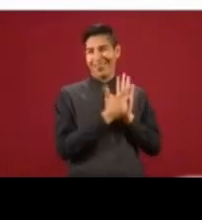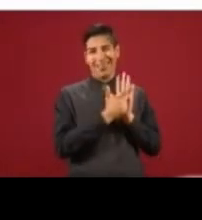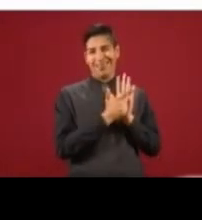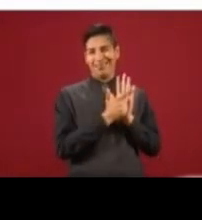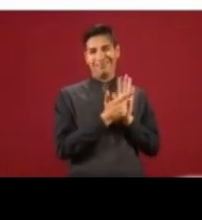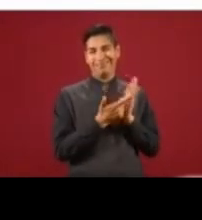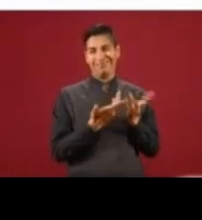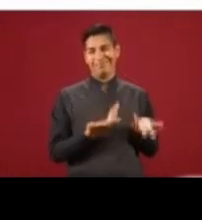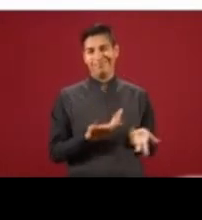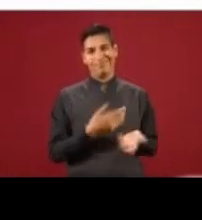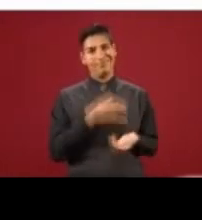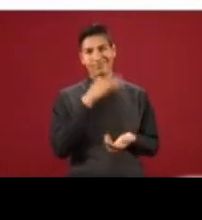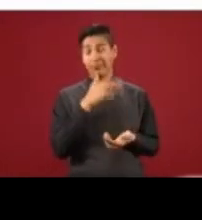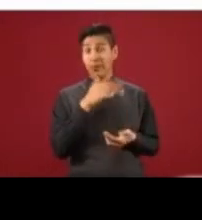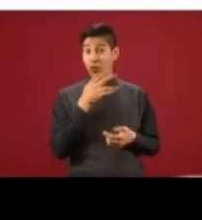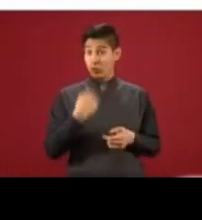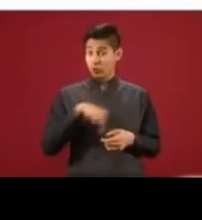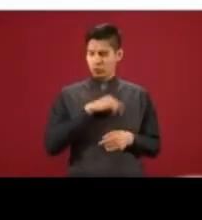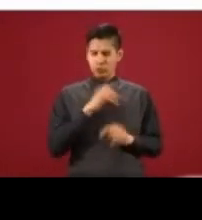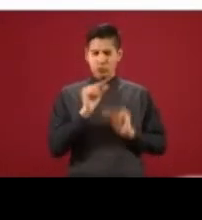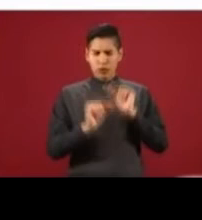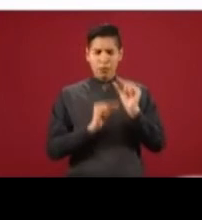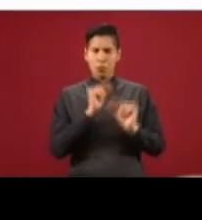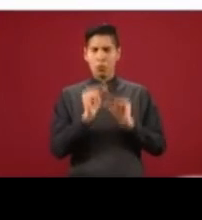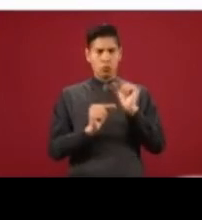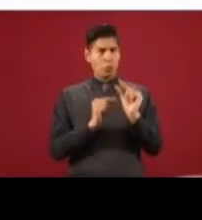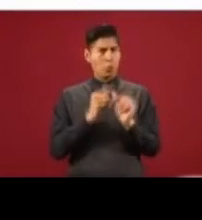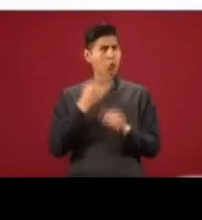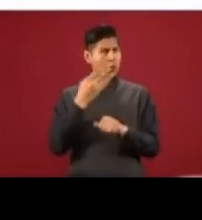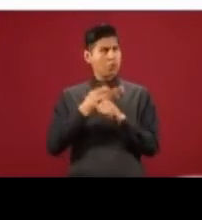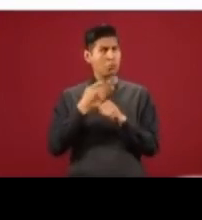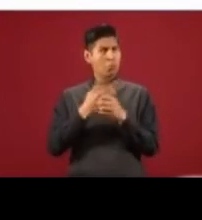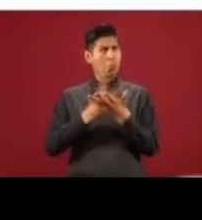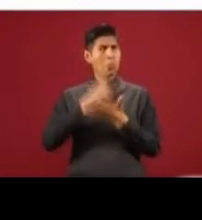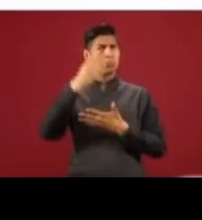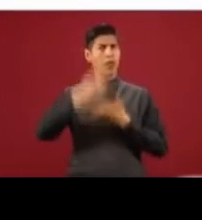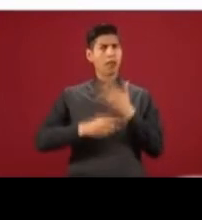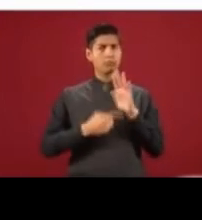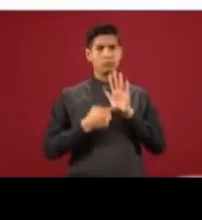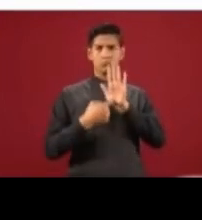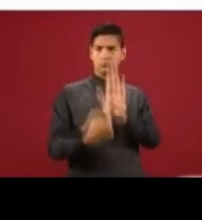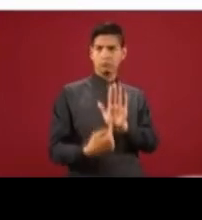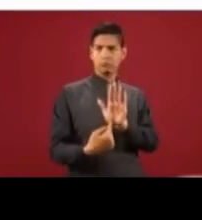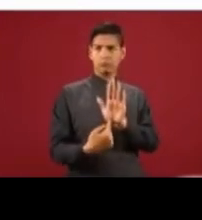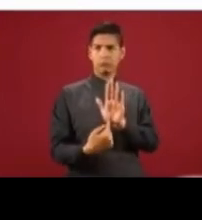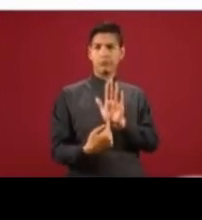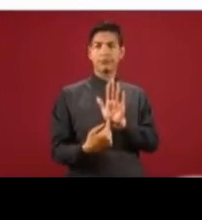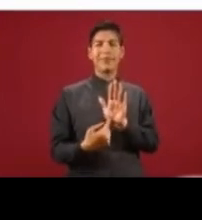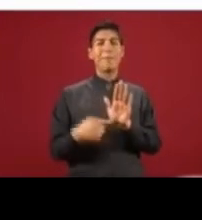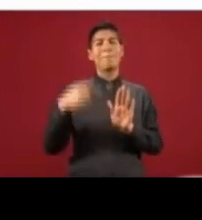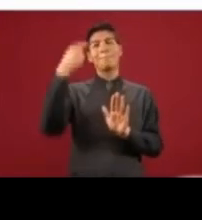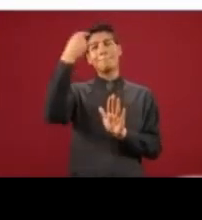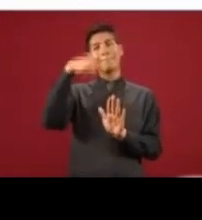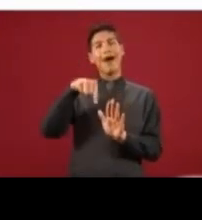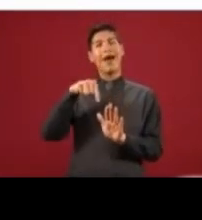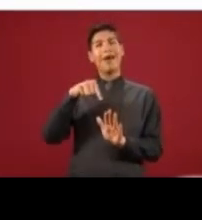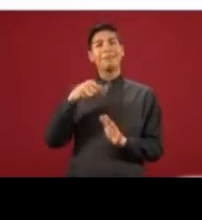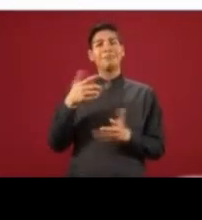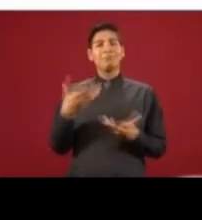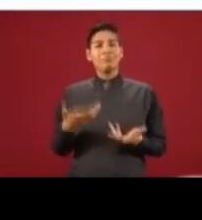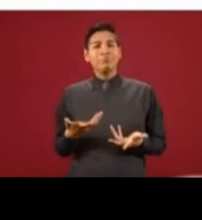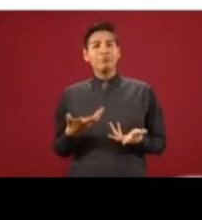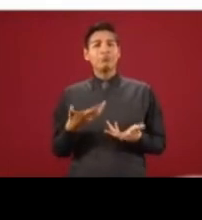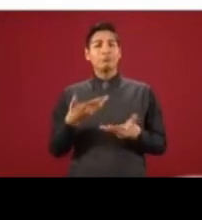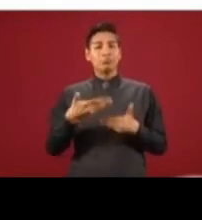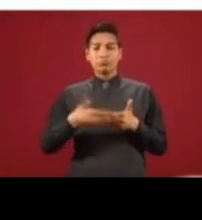Todo eso nos llevó a un plan maestro que se representa aquí, en donde tenemos la posibilidad, y lo